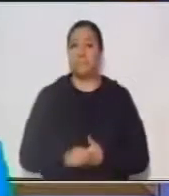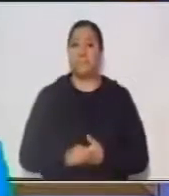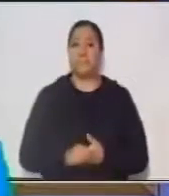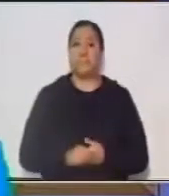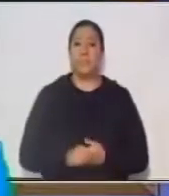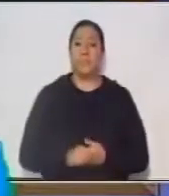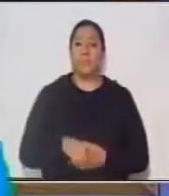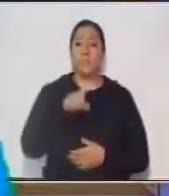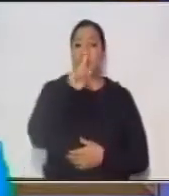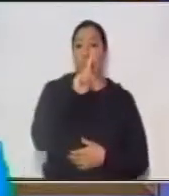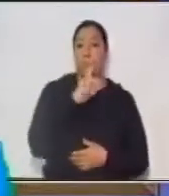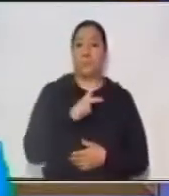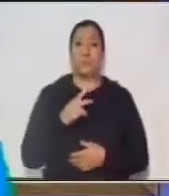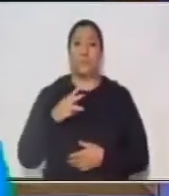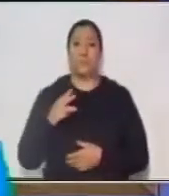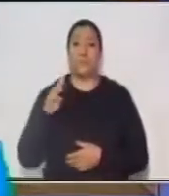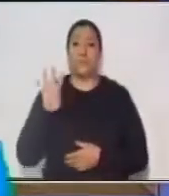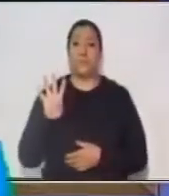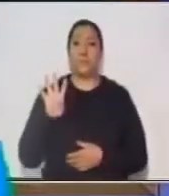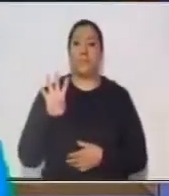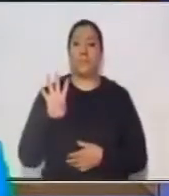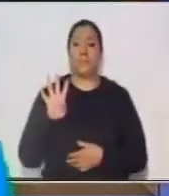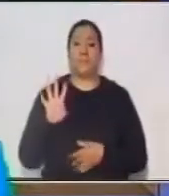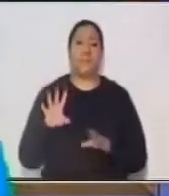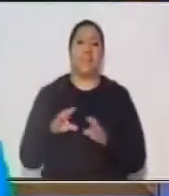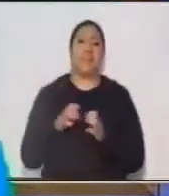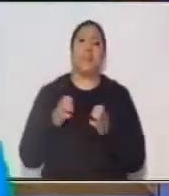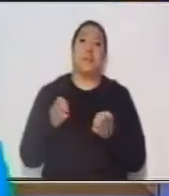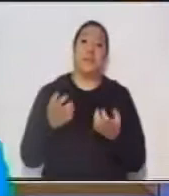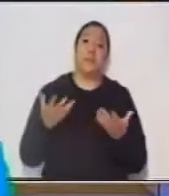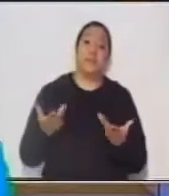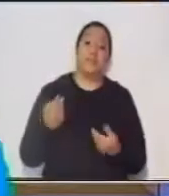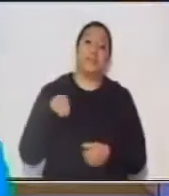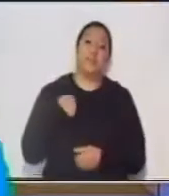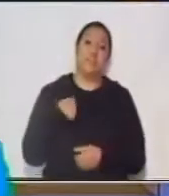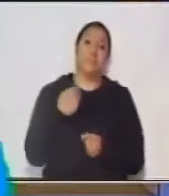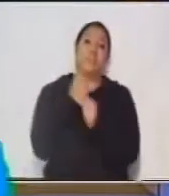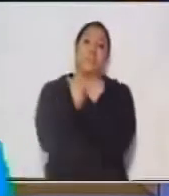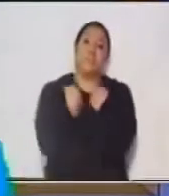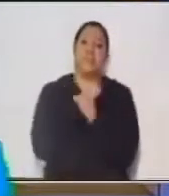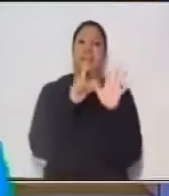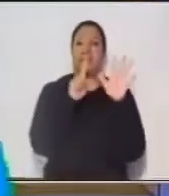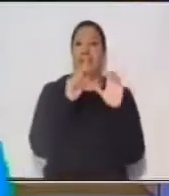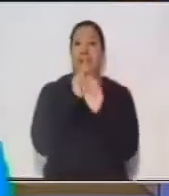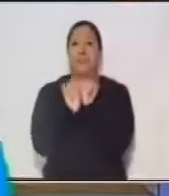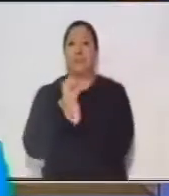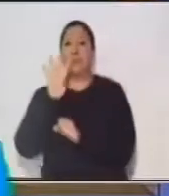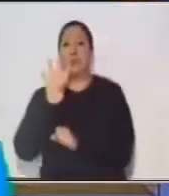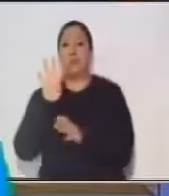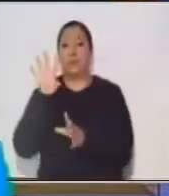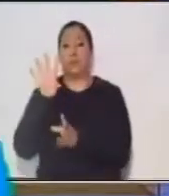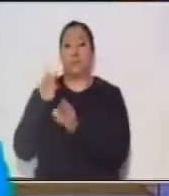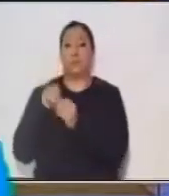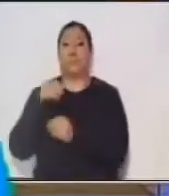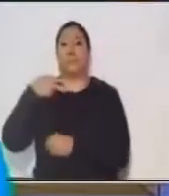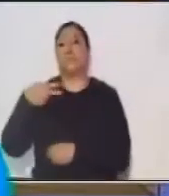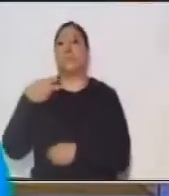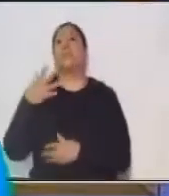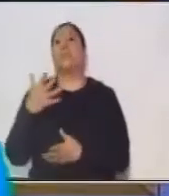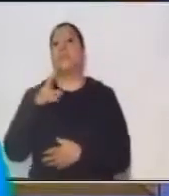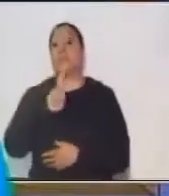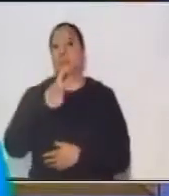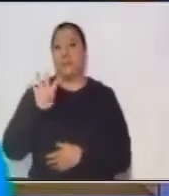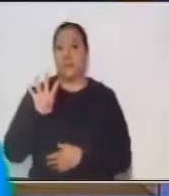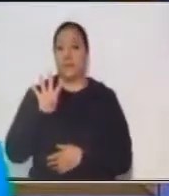1, 2, 3, 4. Entonces, cuando multiplico 6 por 4 me da 24 y si lo